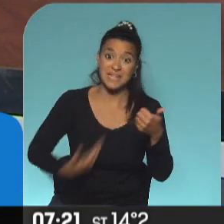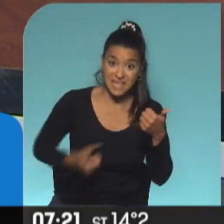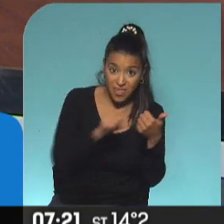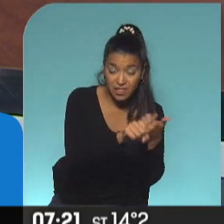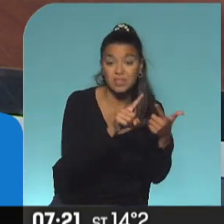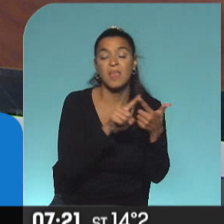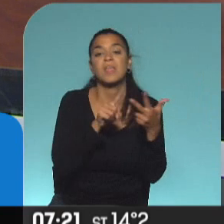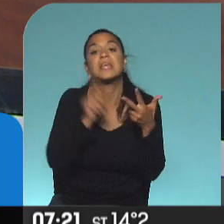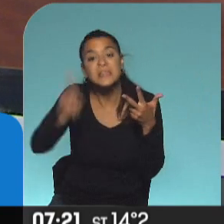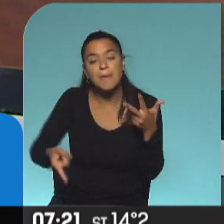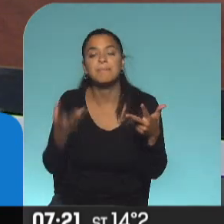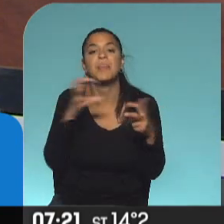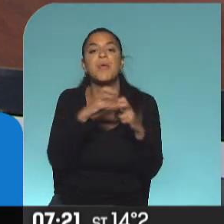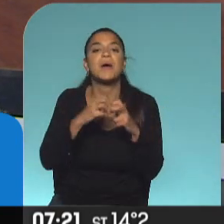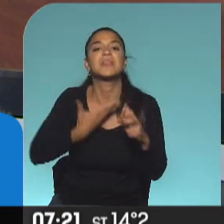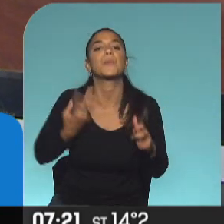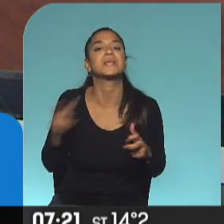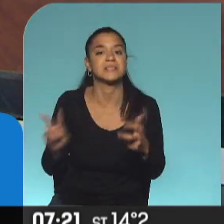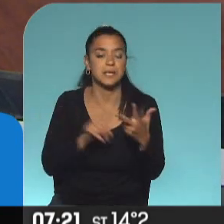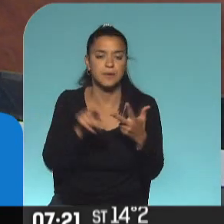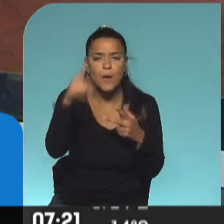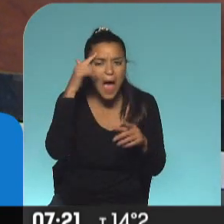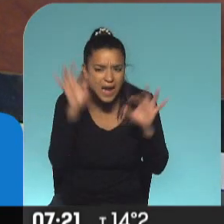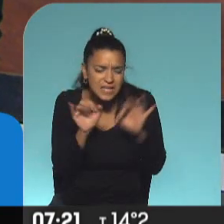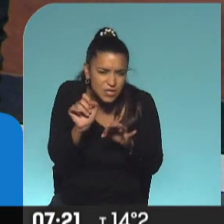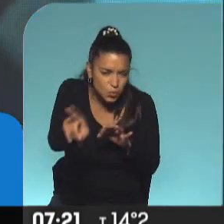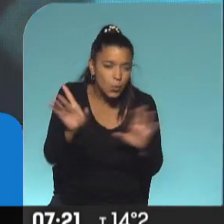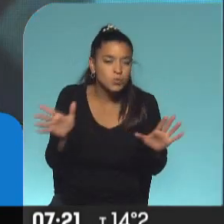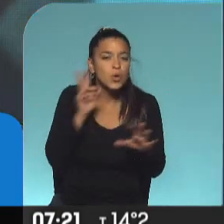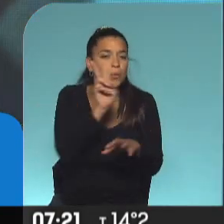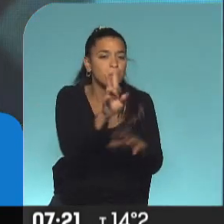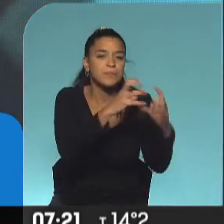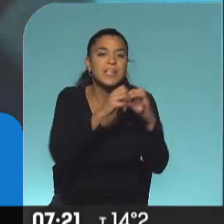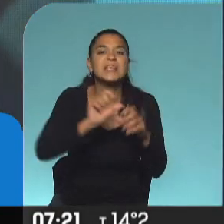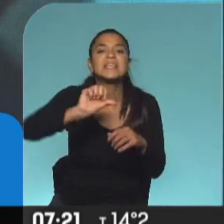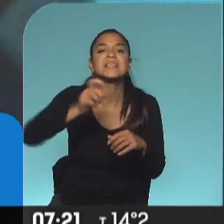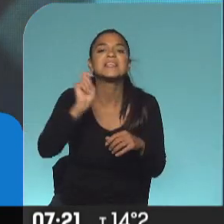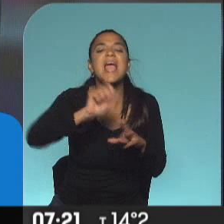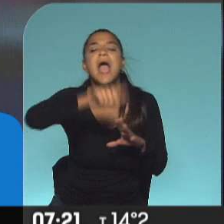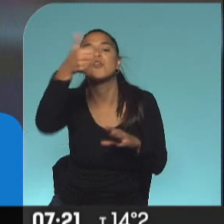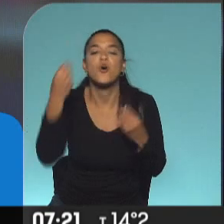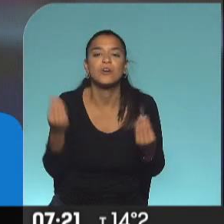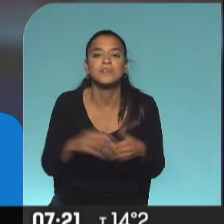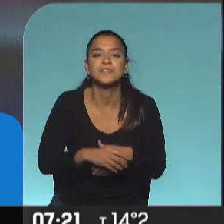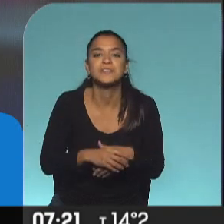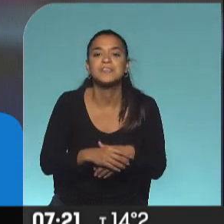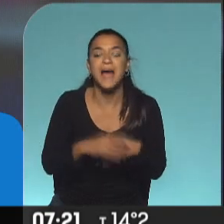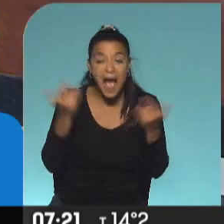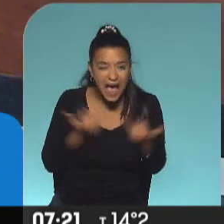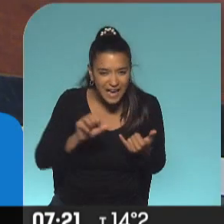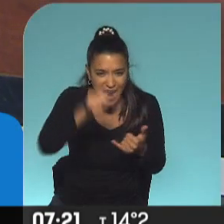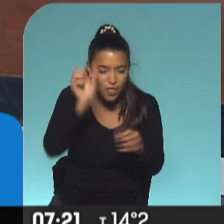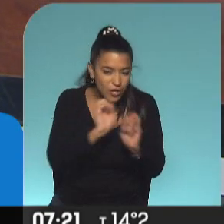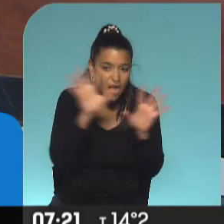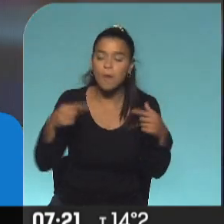un debate vicepresidencial más. José, según tu análisis y habiendo visto justamente el debate, ¿quién ganó? ¿Hubo un ganador claro?